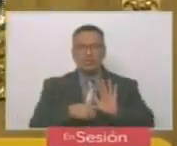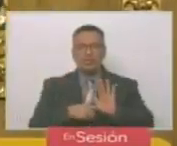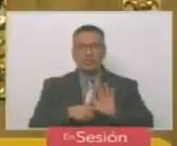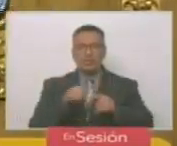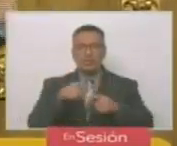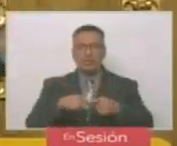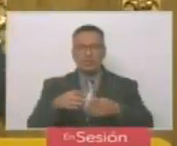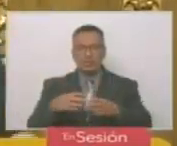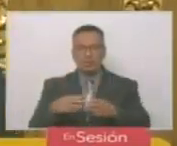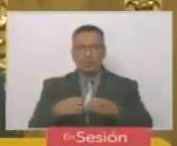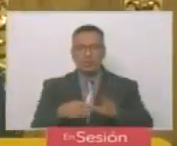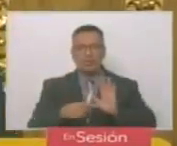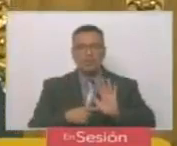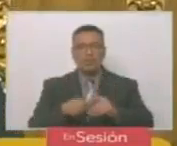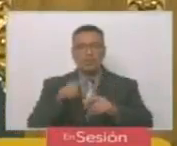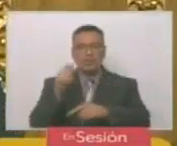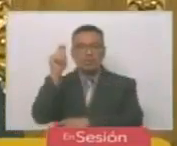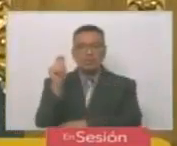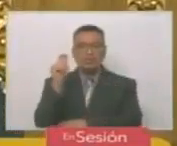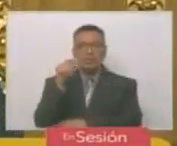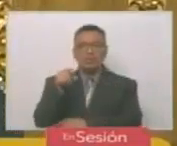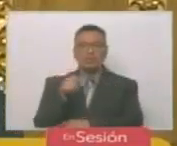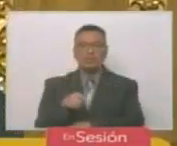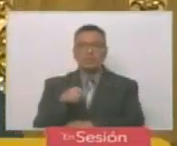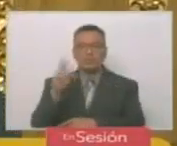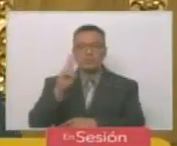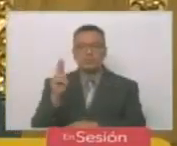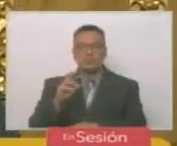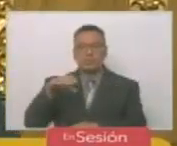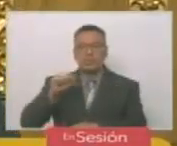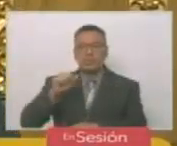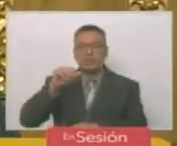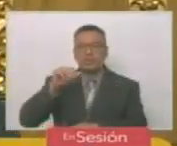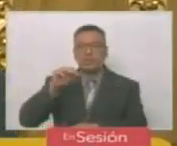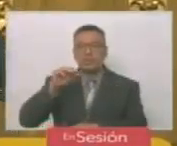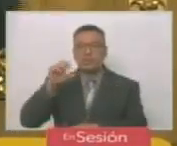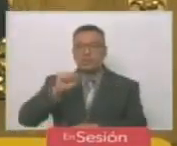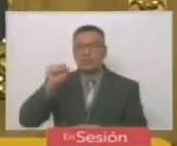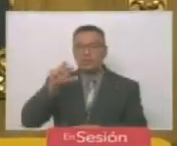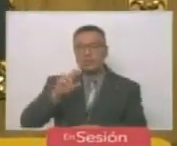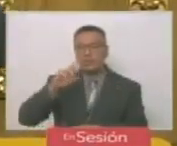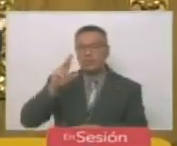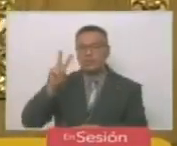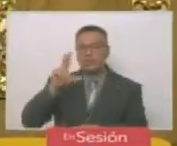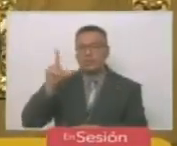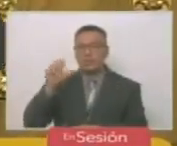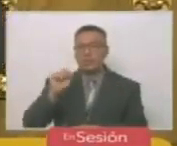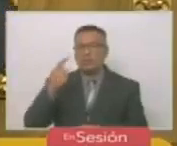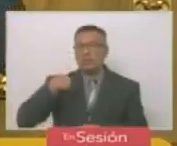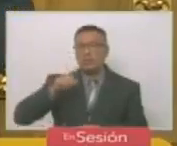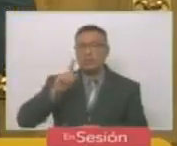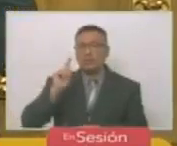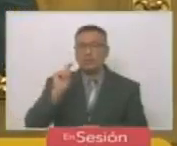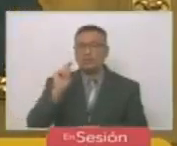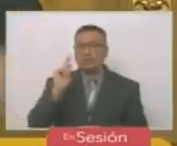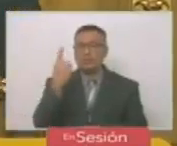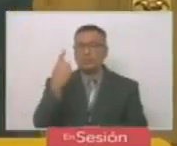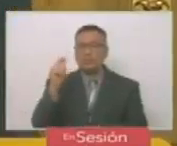la delegación ante el Parlamento de la República de Azerbaiyán. Y teníamos una tarea,